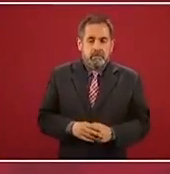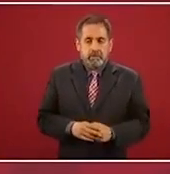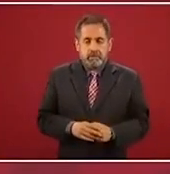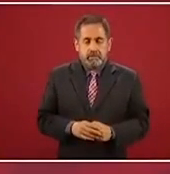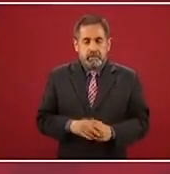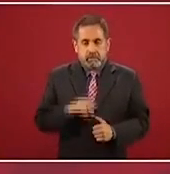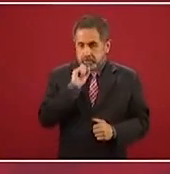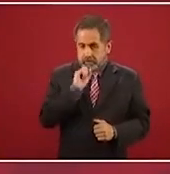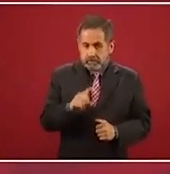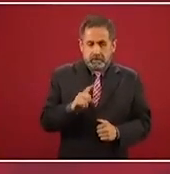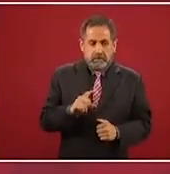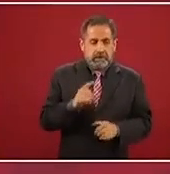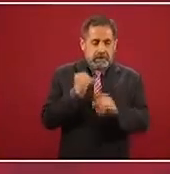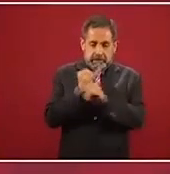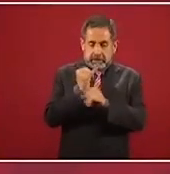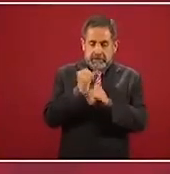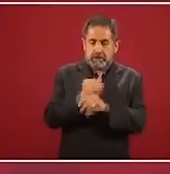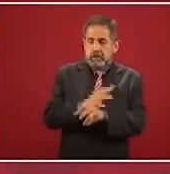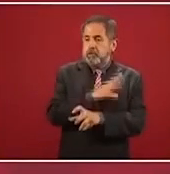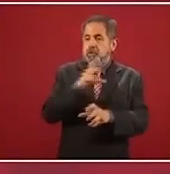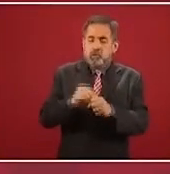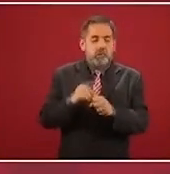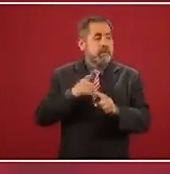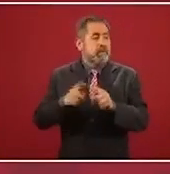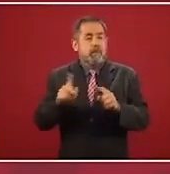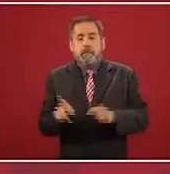Va a haber internet en todos los pueblos.